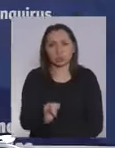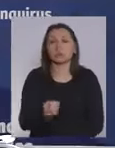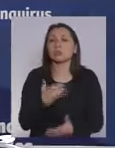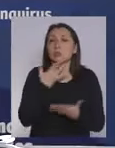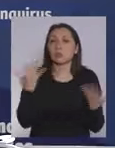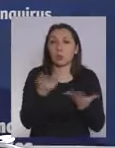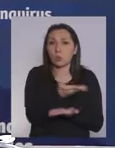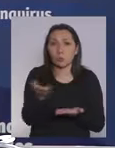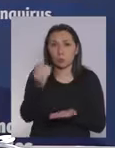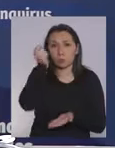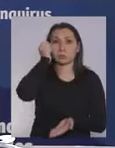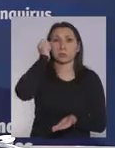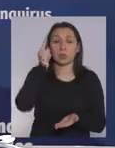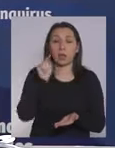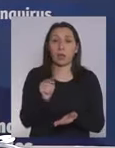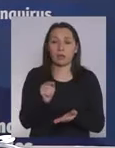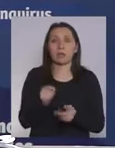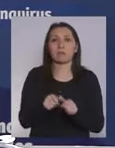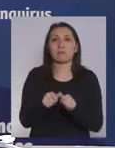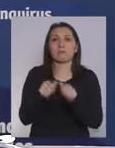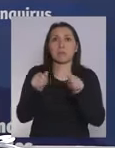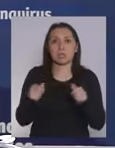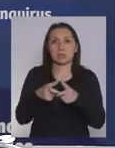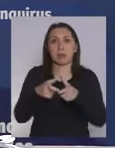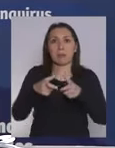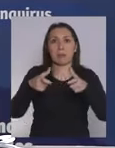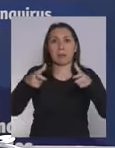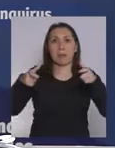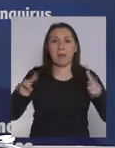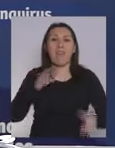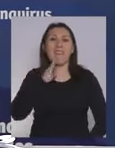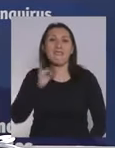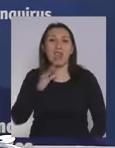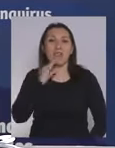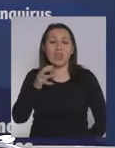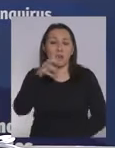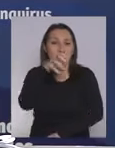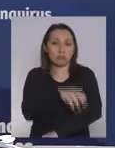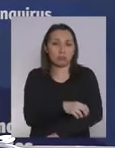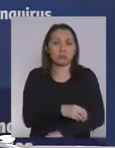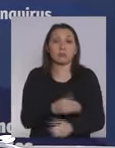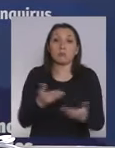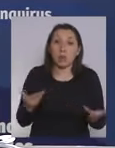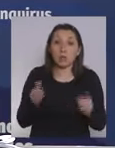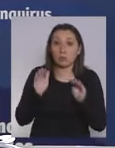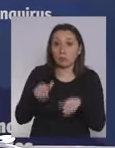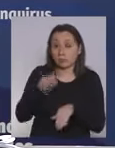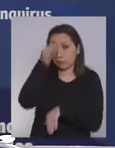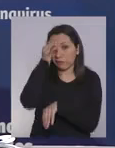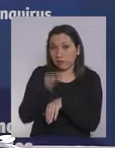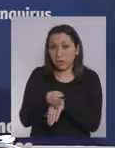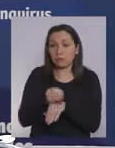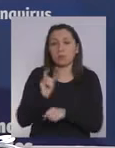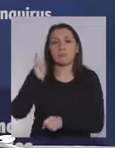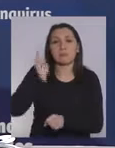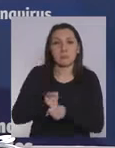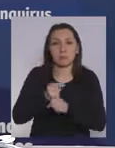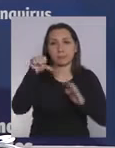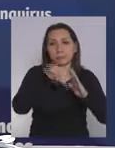ustedes saben ha habido un aumento de casos en la región del bío bío por eso mismo se de que todo